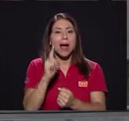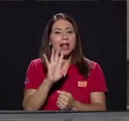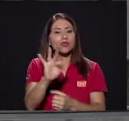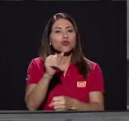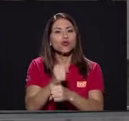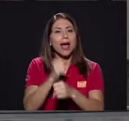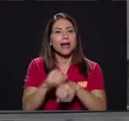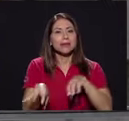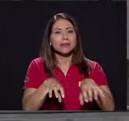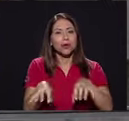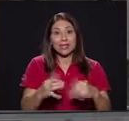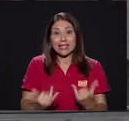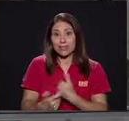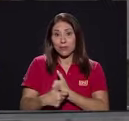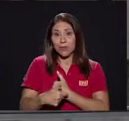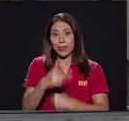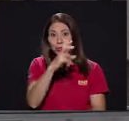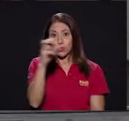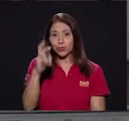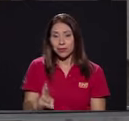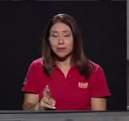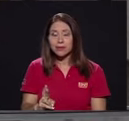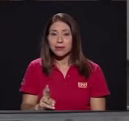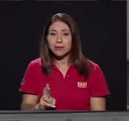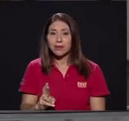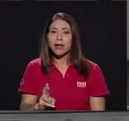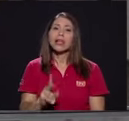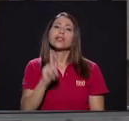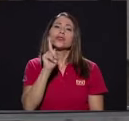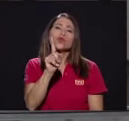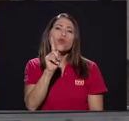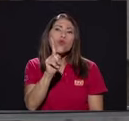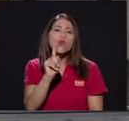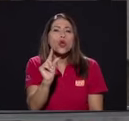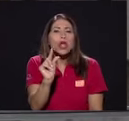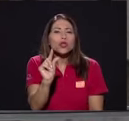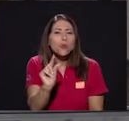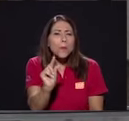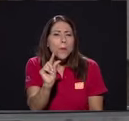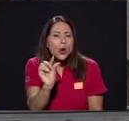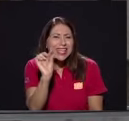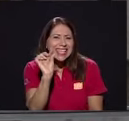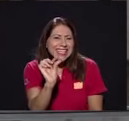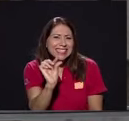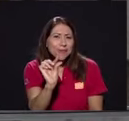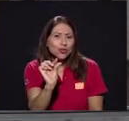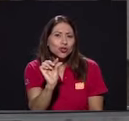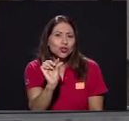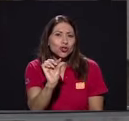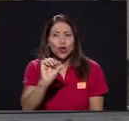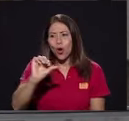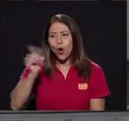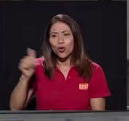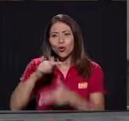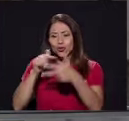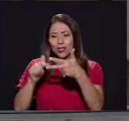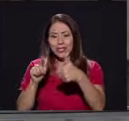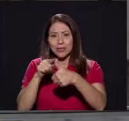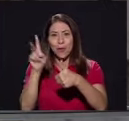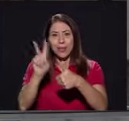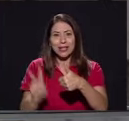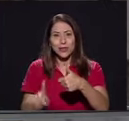sus acciones. En este momento Costa Rica es uno de los poquísimos, y cuando digo poquísimos es que los otros tres